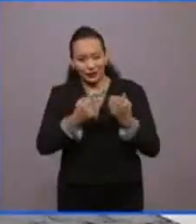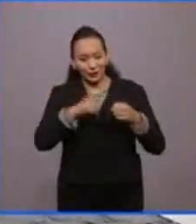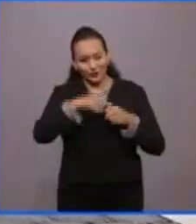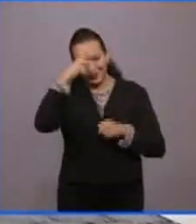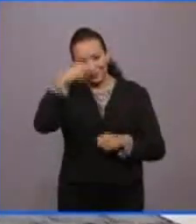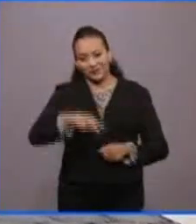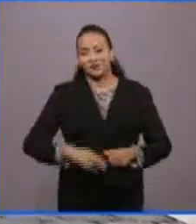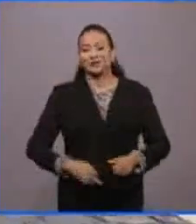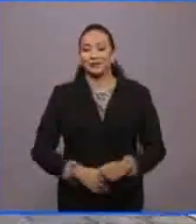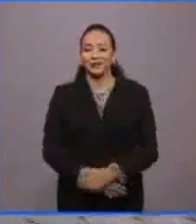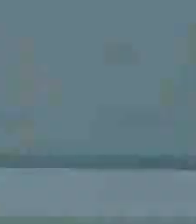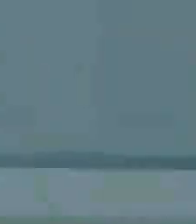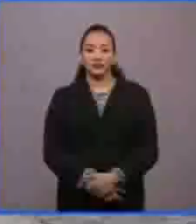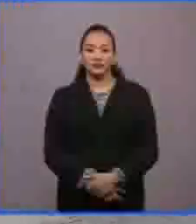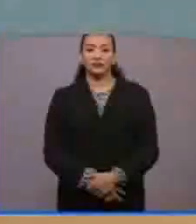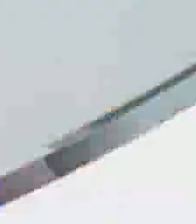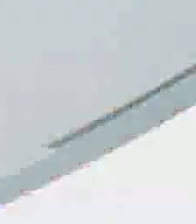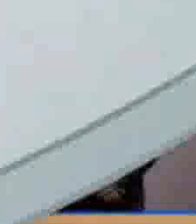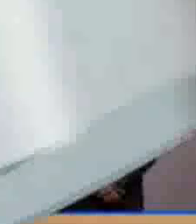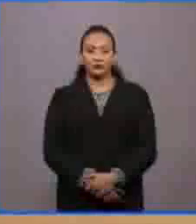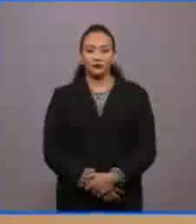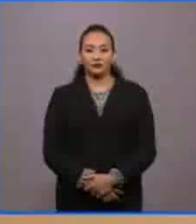del país.